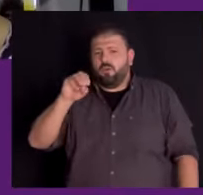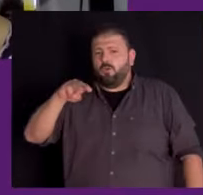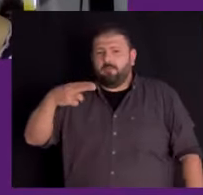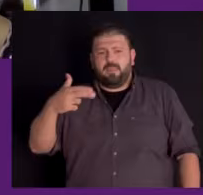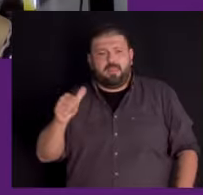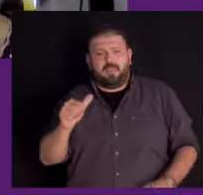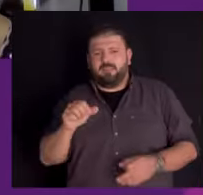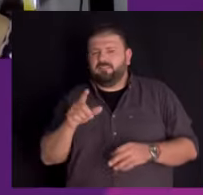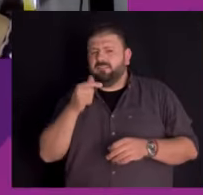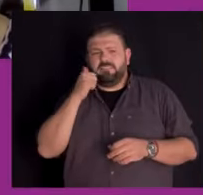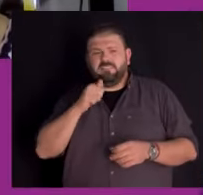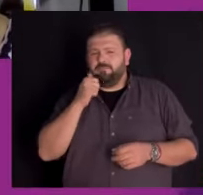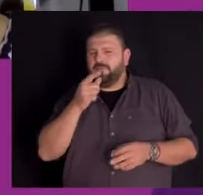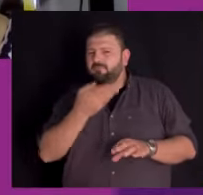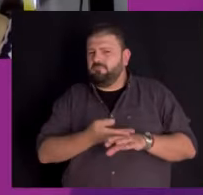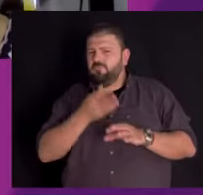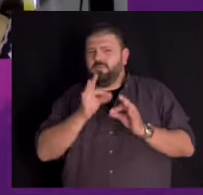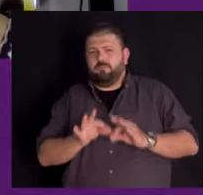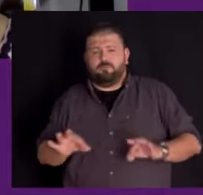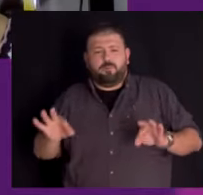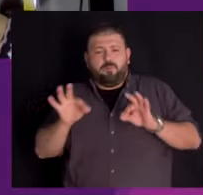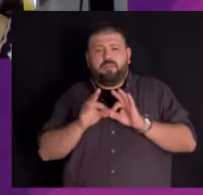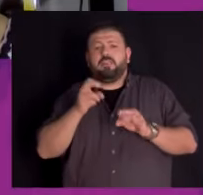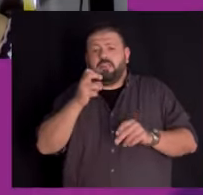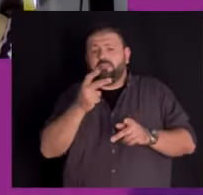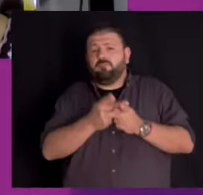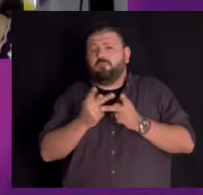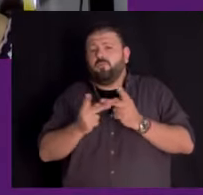nutrición básica y nuestro producto lo tiene.